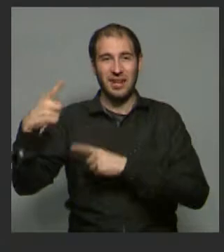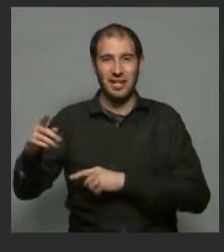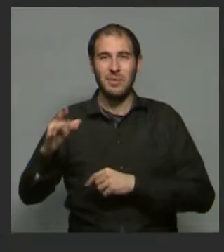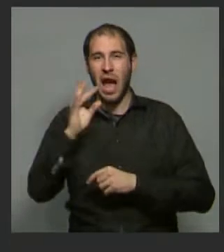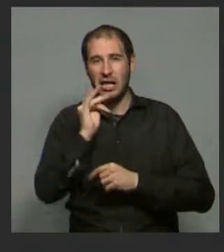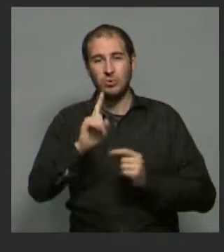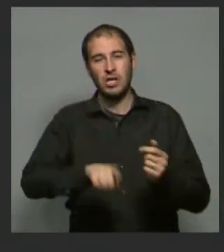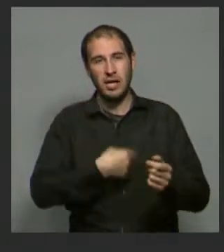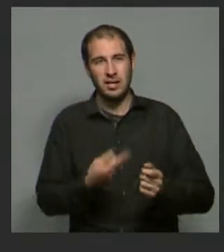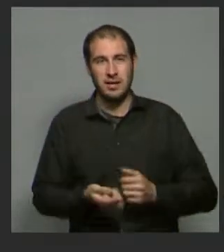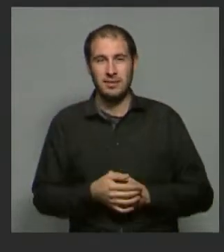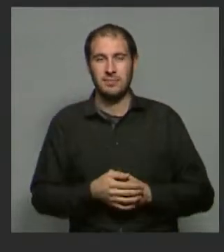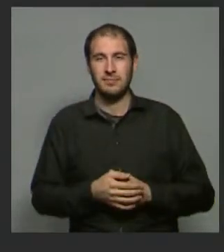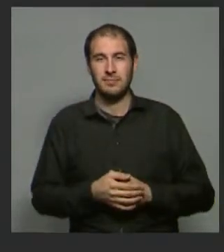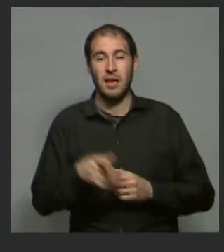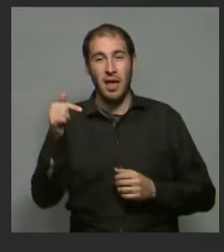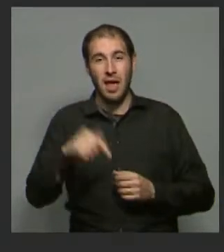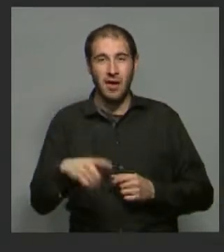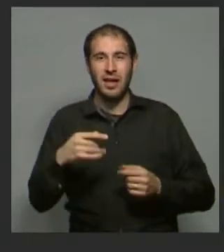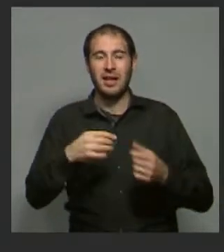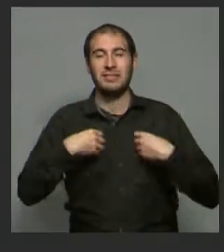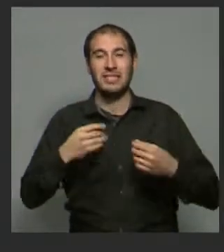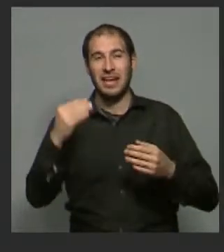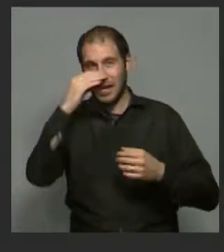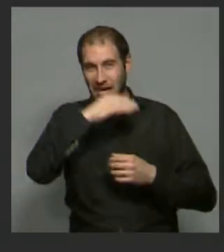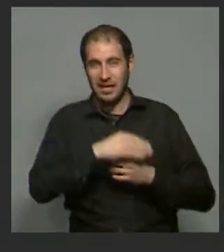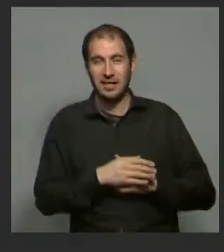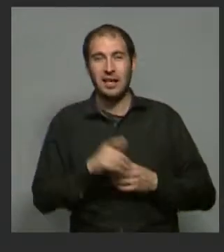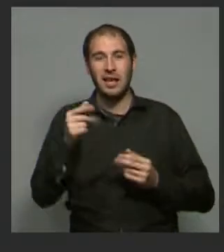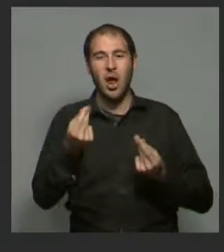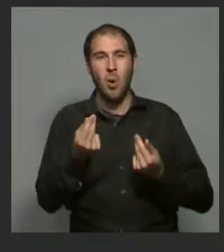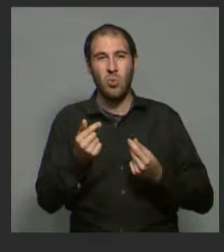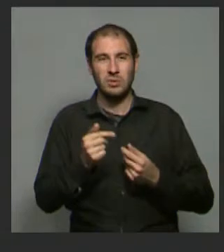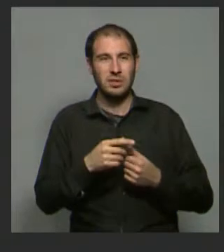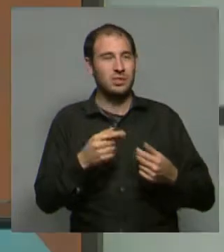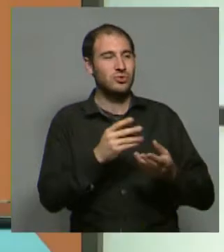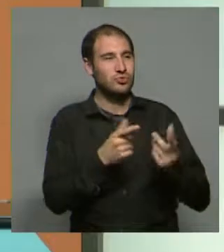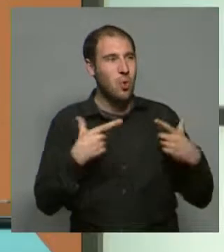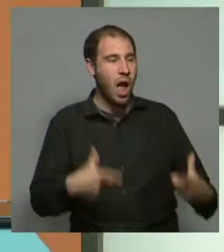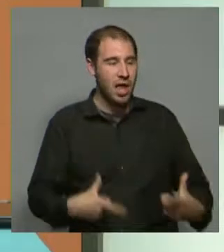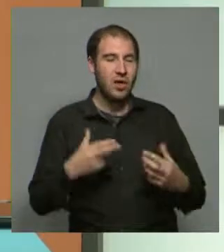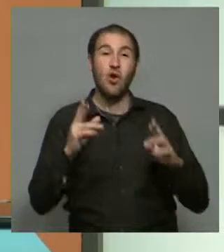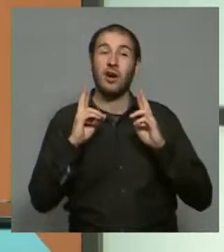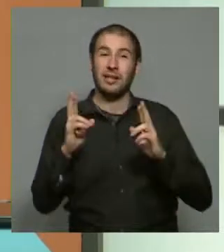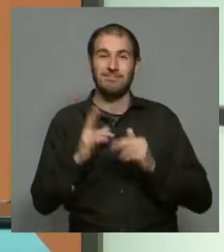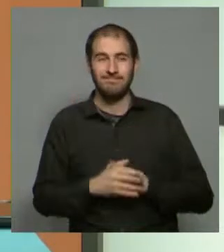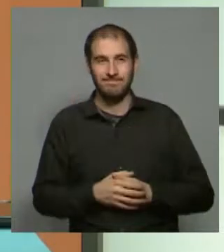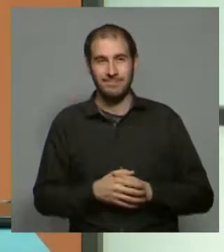azul tradicional ese. Bueno. Ahora tenemos esta camiseta negra que va a ser la que se va a utilizar. Que venga con suerte. Esperemos. Si